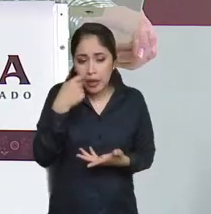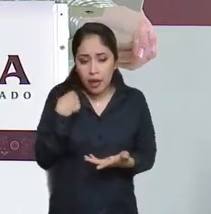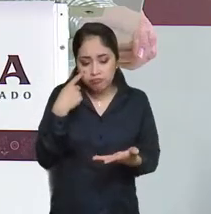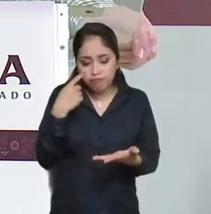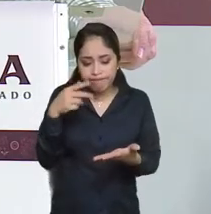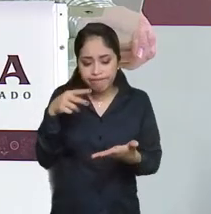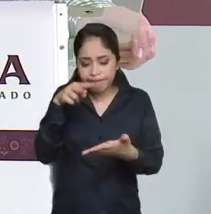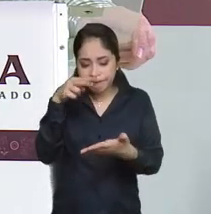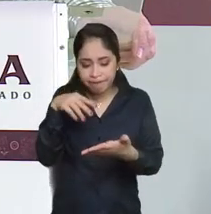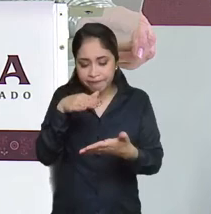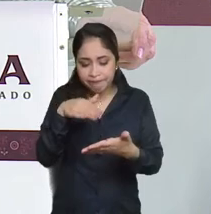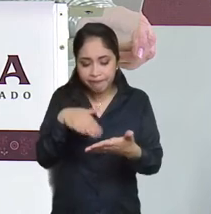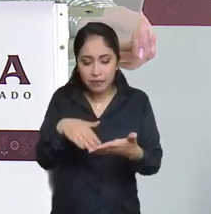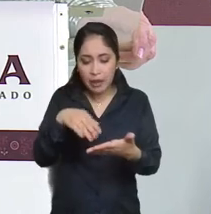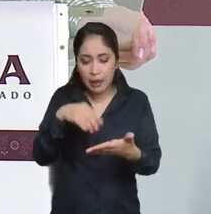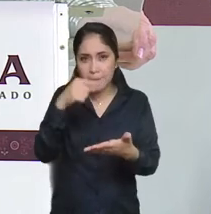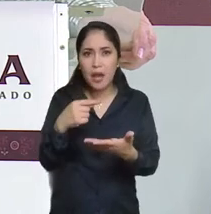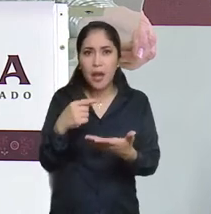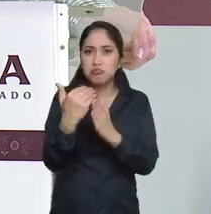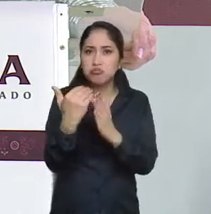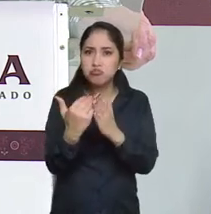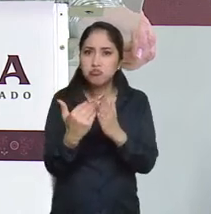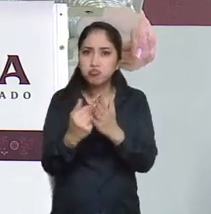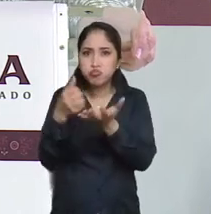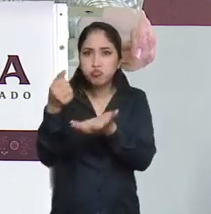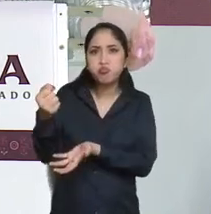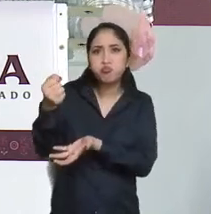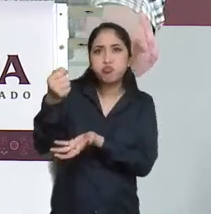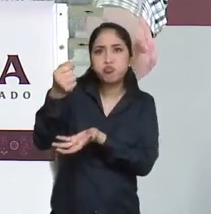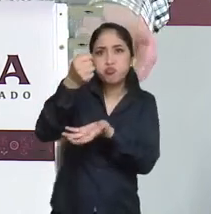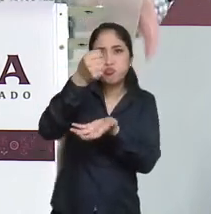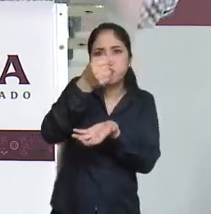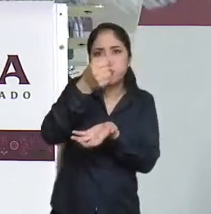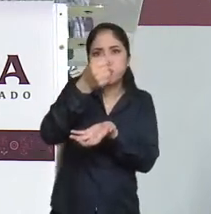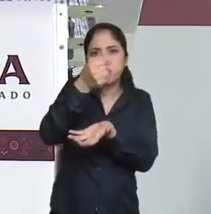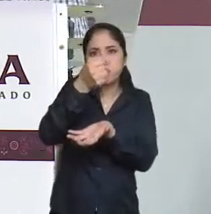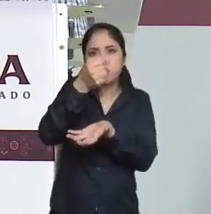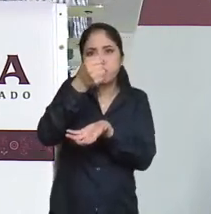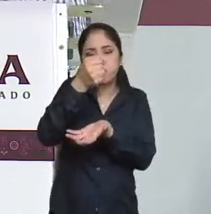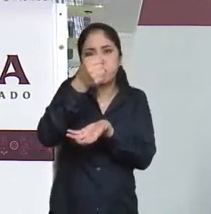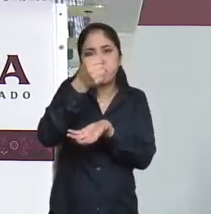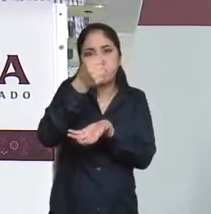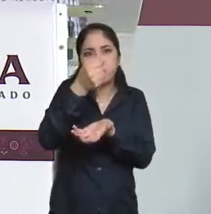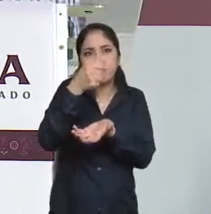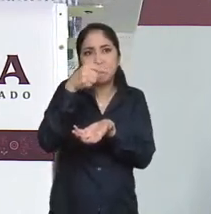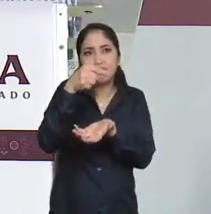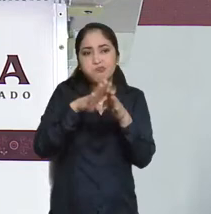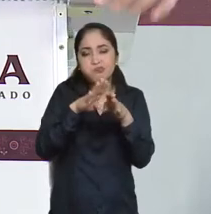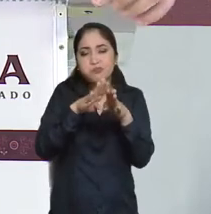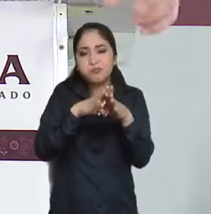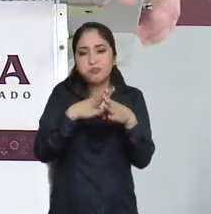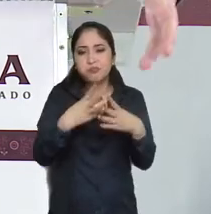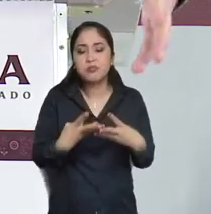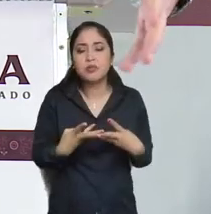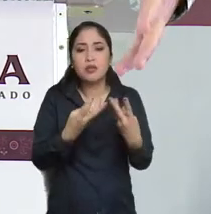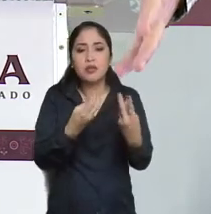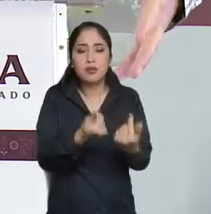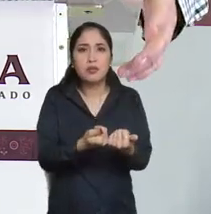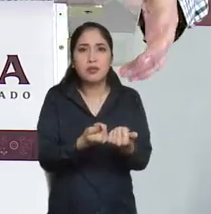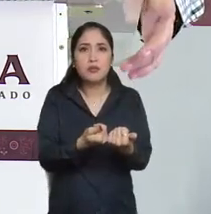públicas, hay que ya invitarle a la población que tengan en cuenta que van a tener una